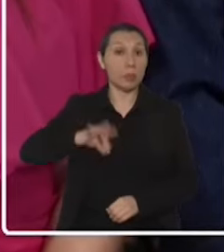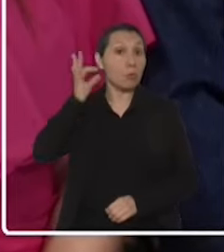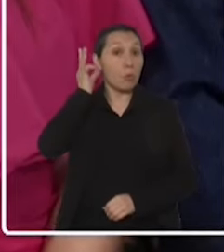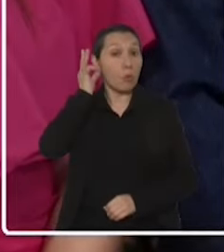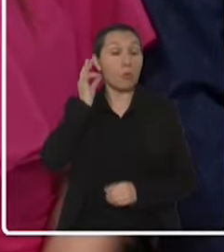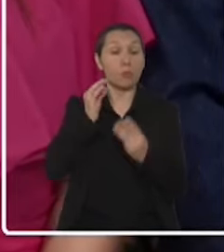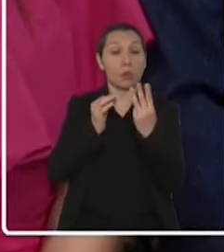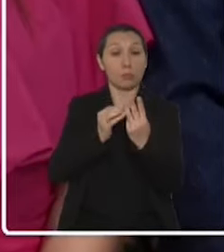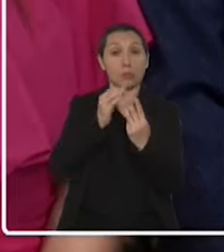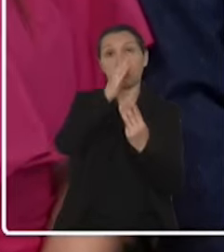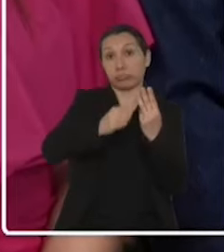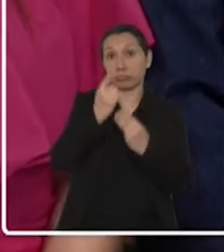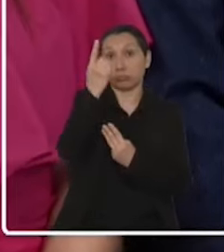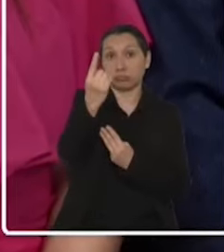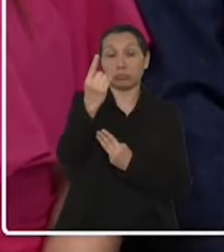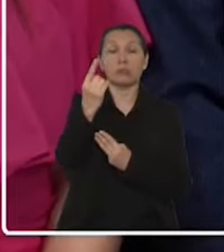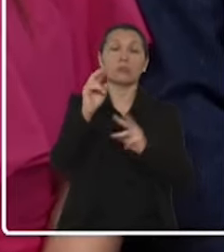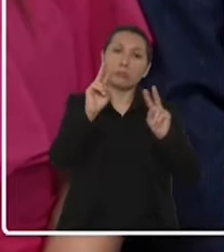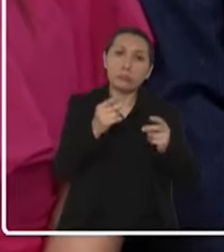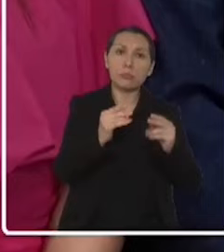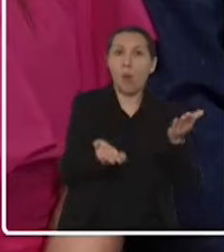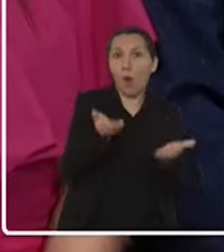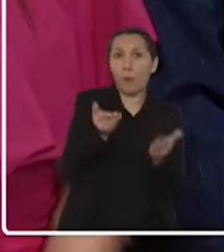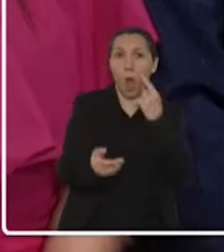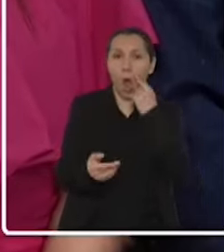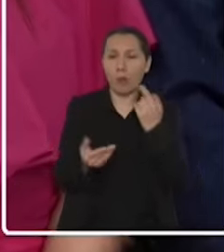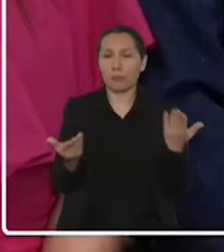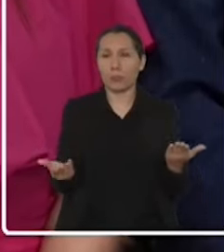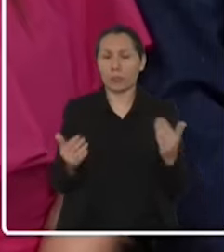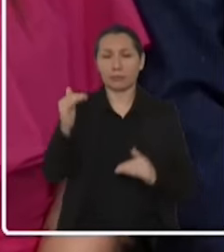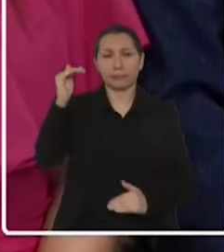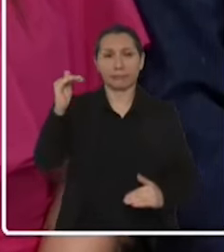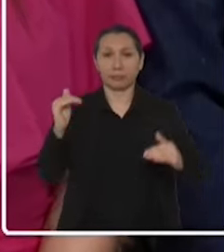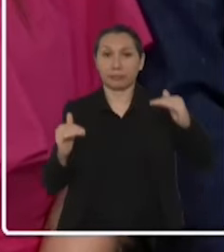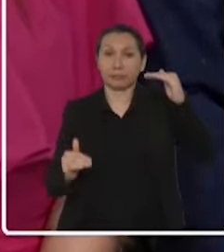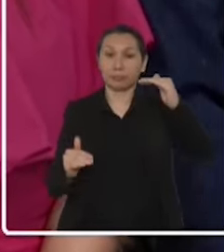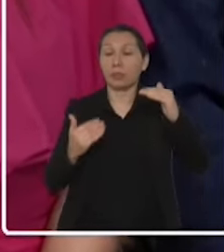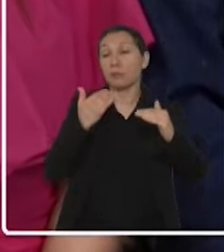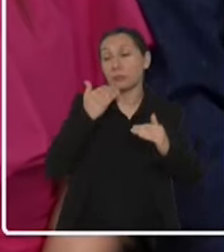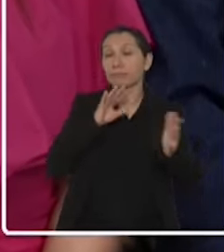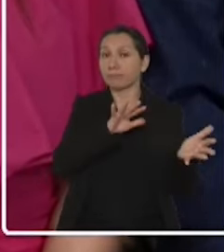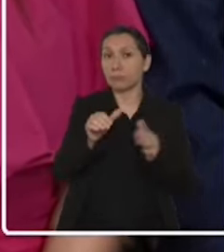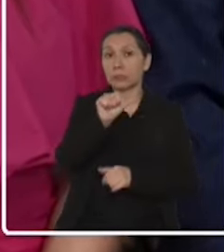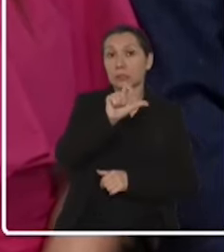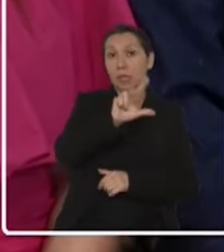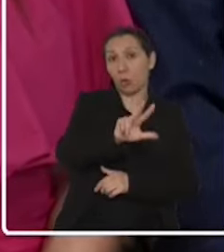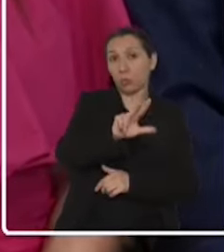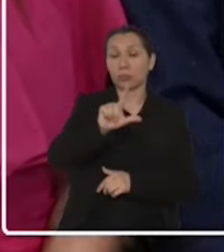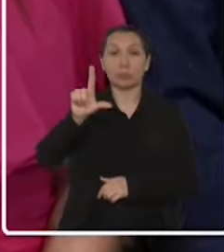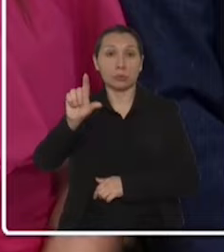son un tercio de lo que representa la pensión de un hombre. Tenemos una brecha previsional cerca del 68